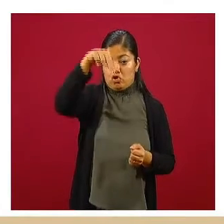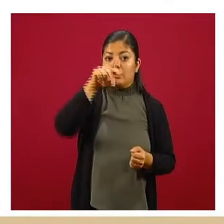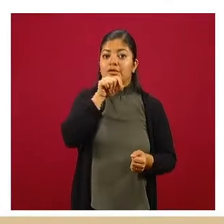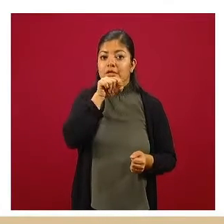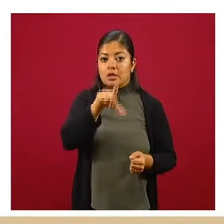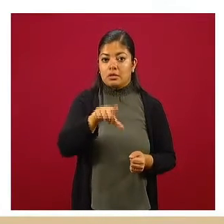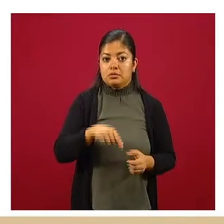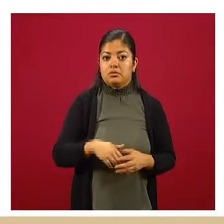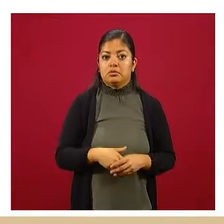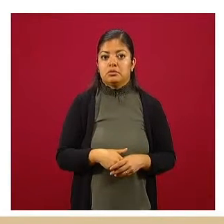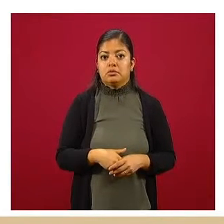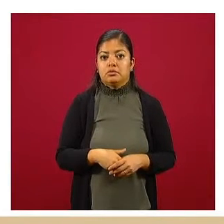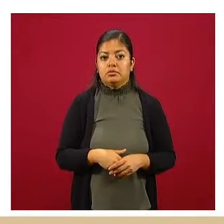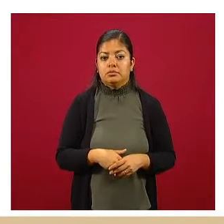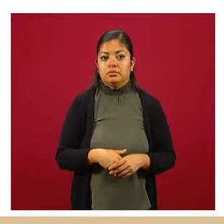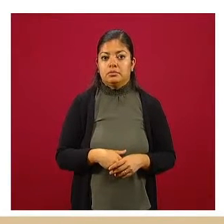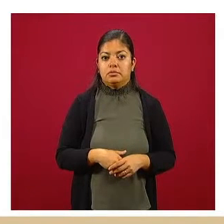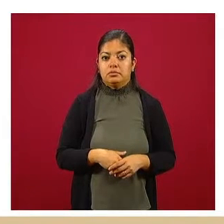La siguiente.